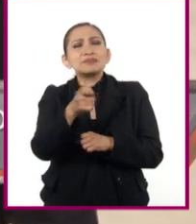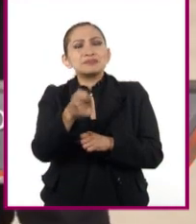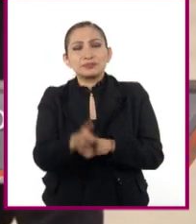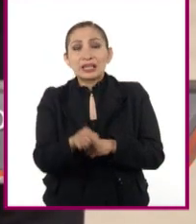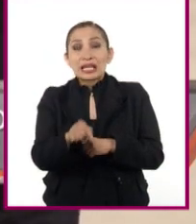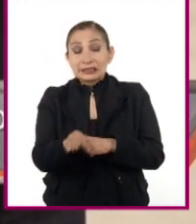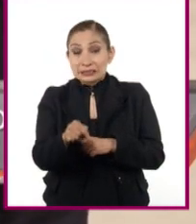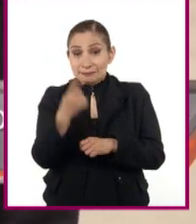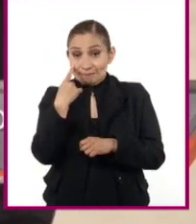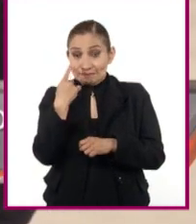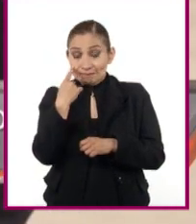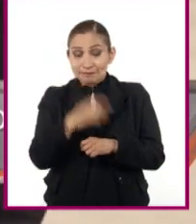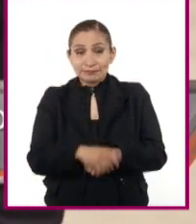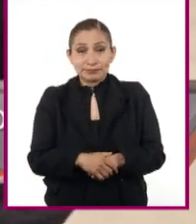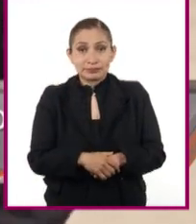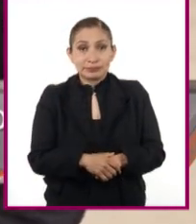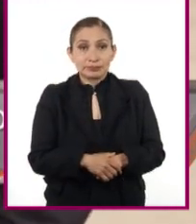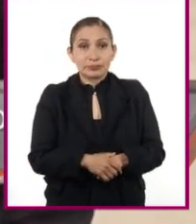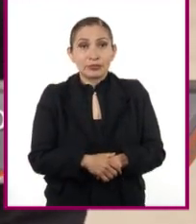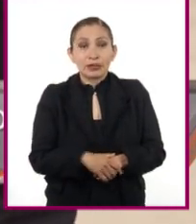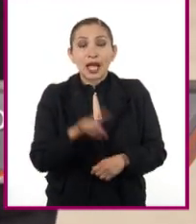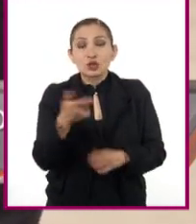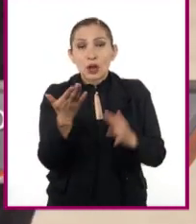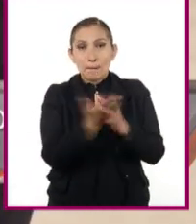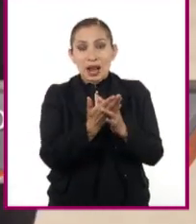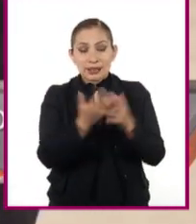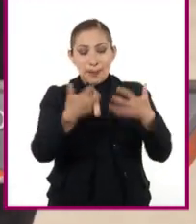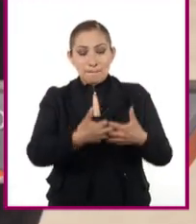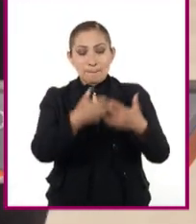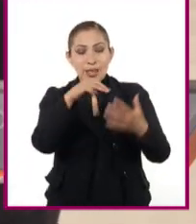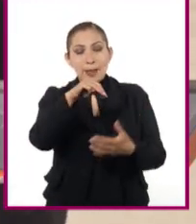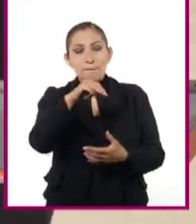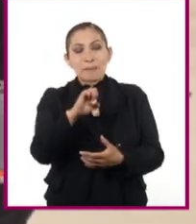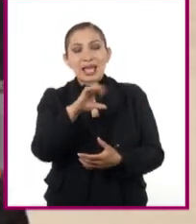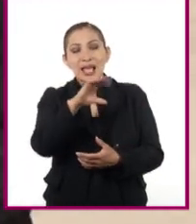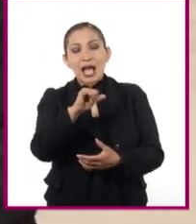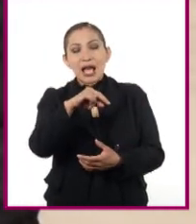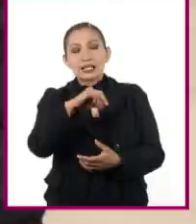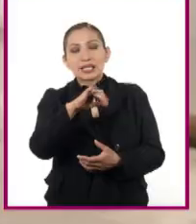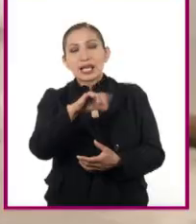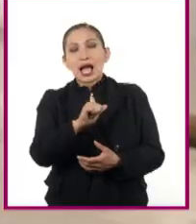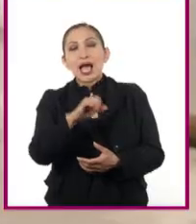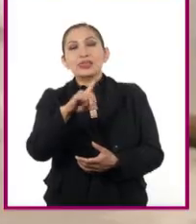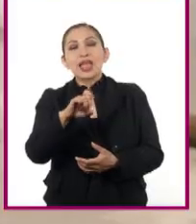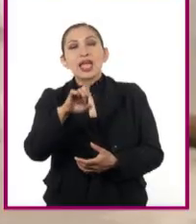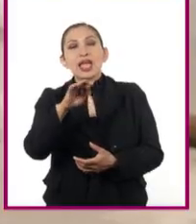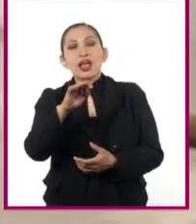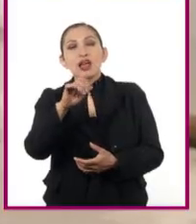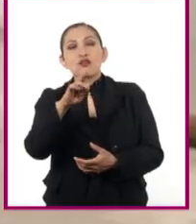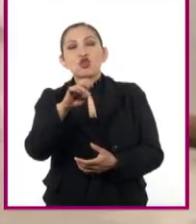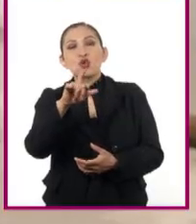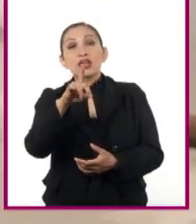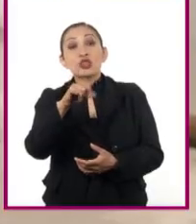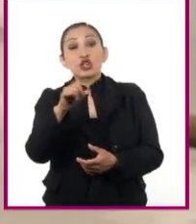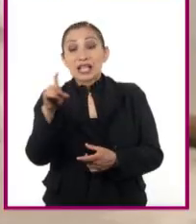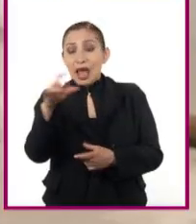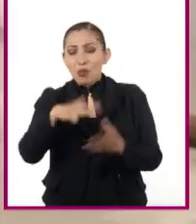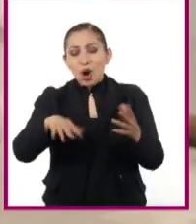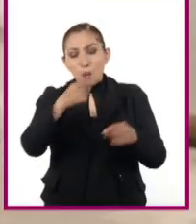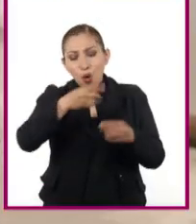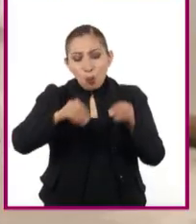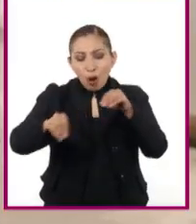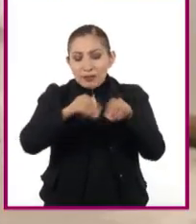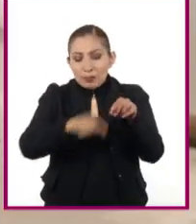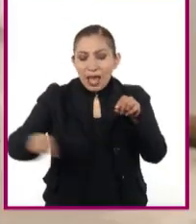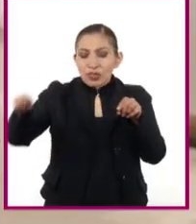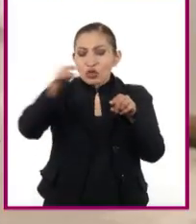hidráulica es una parte de la mecánica de fluidos que se dedica precisamente al flujo del agua. En este